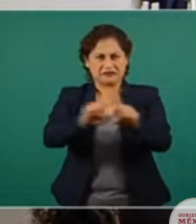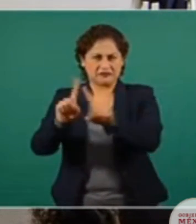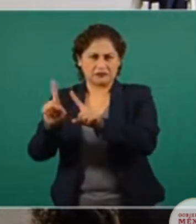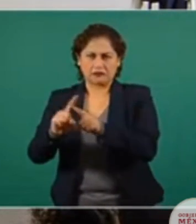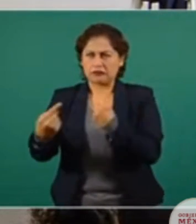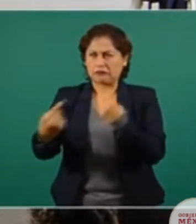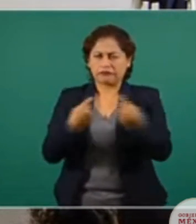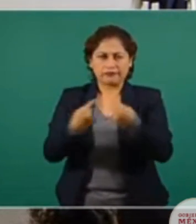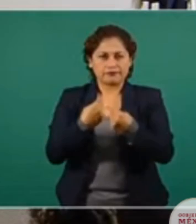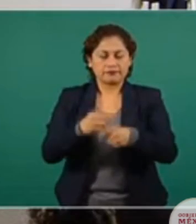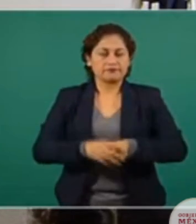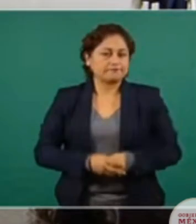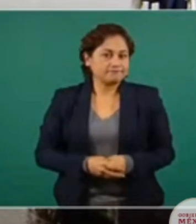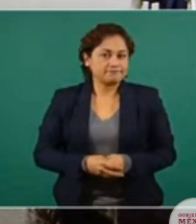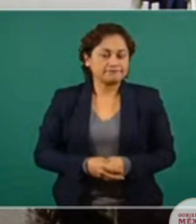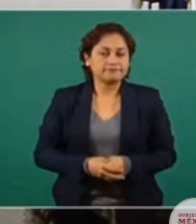Estaba yo